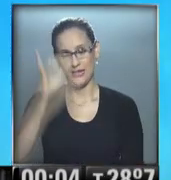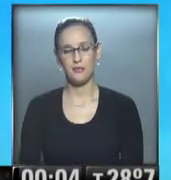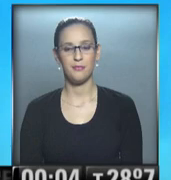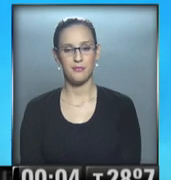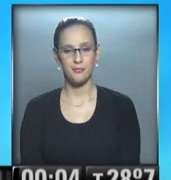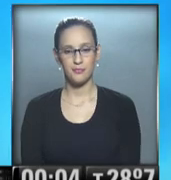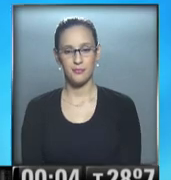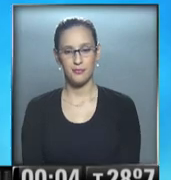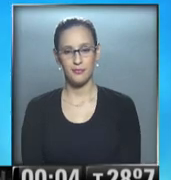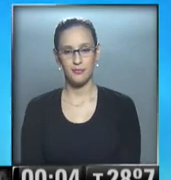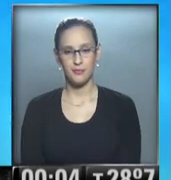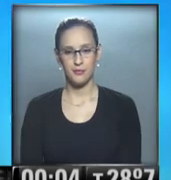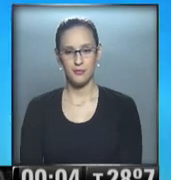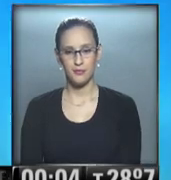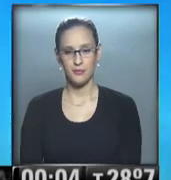de mínima.